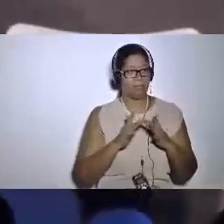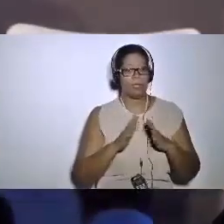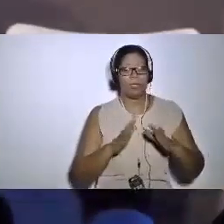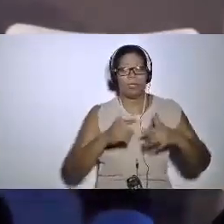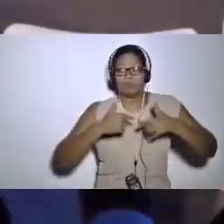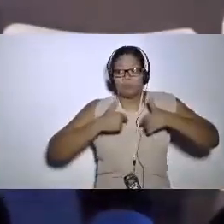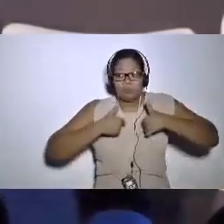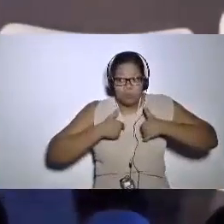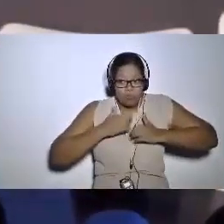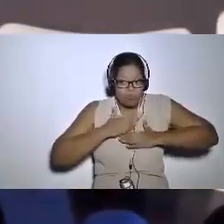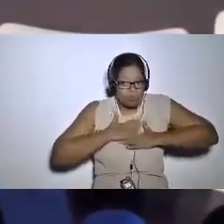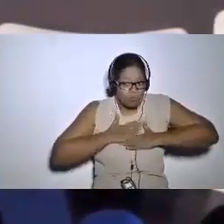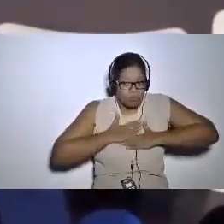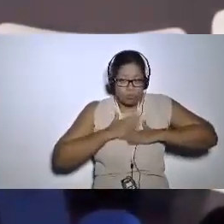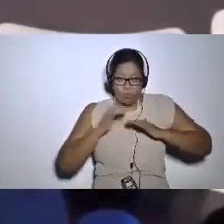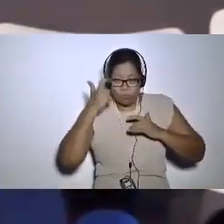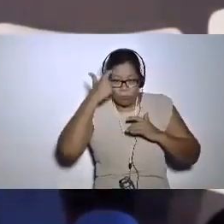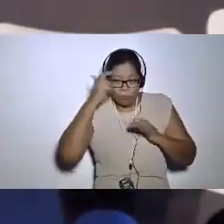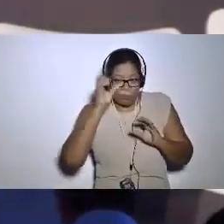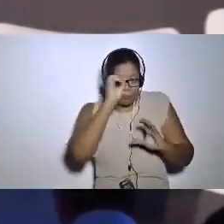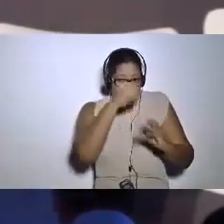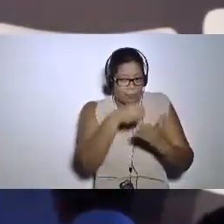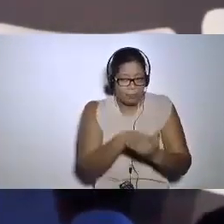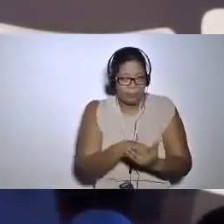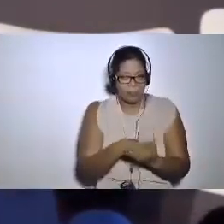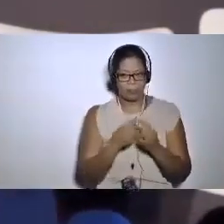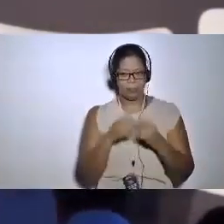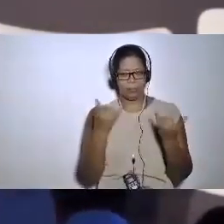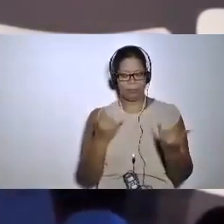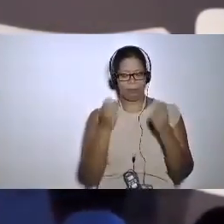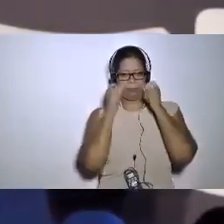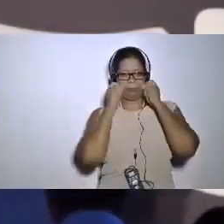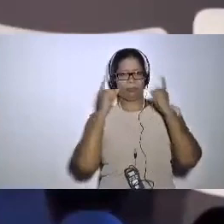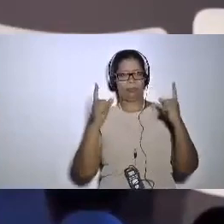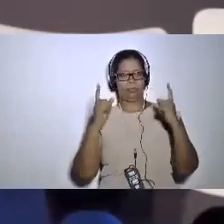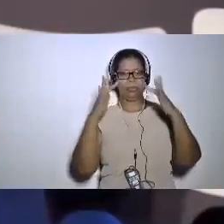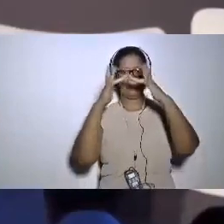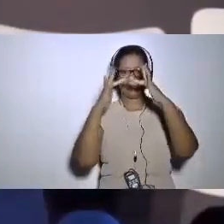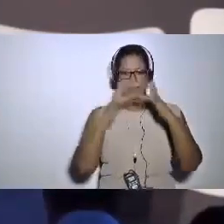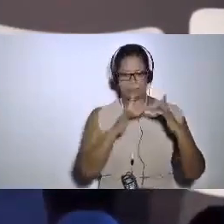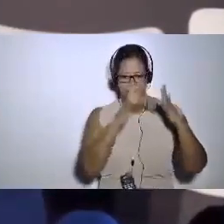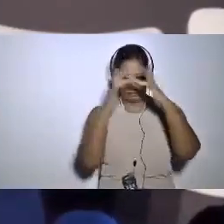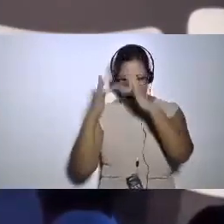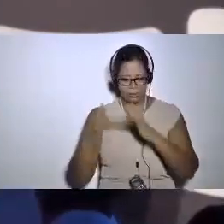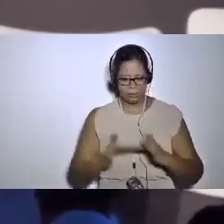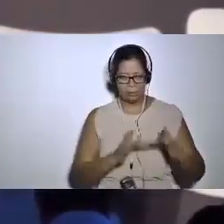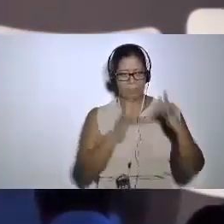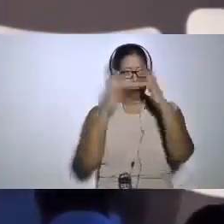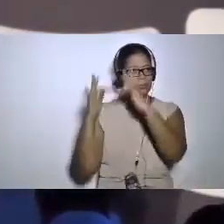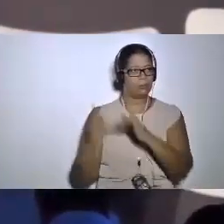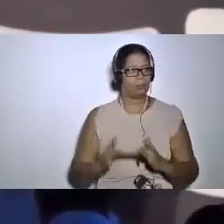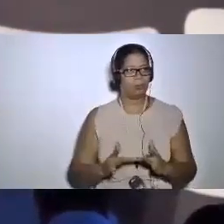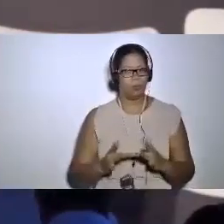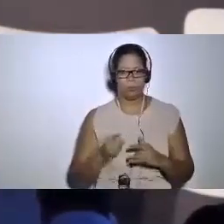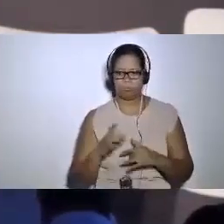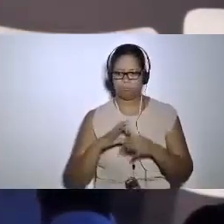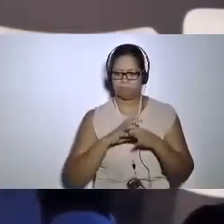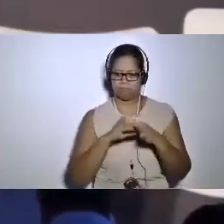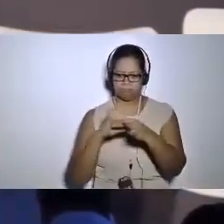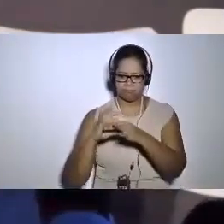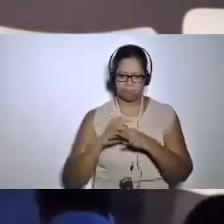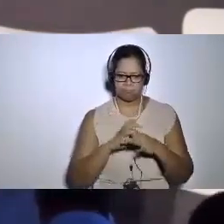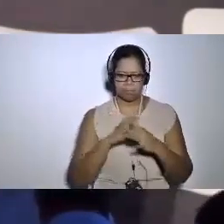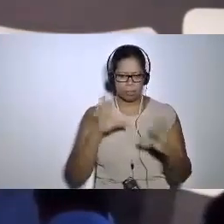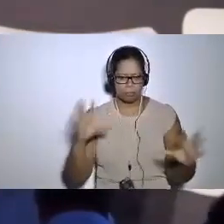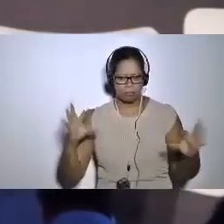Este no es de todo mi opinión. Ustedes han manejado estas conferencias en temas que realmente están muy cerca a